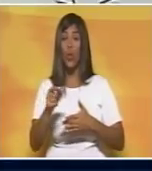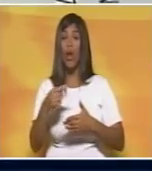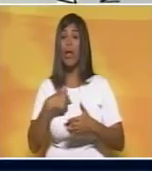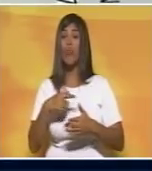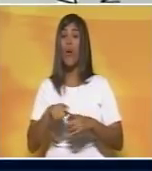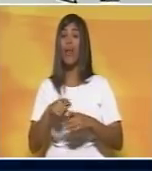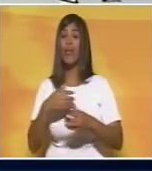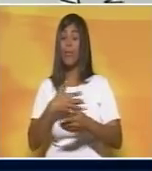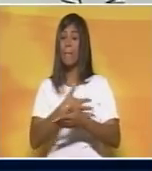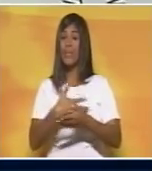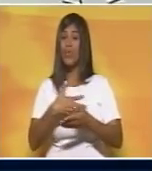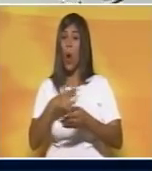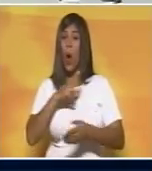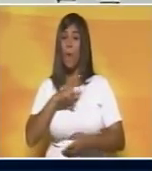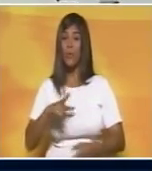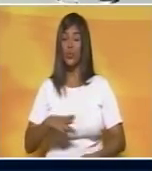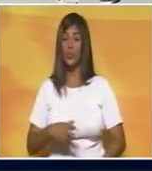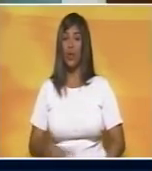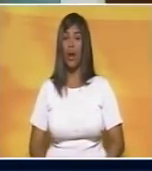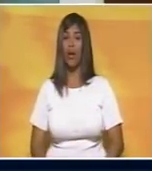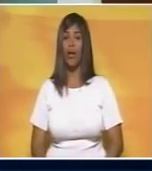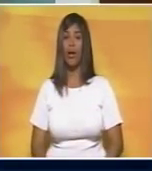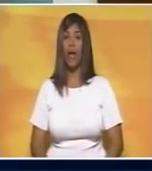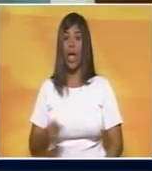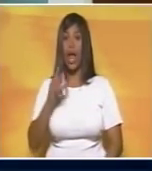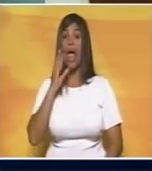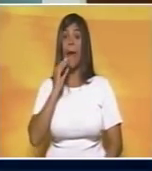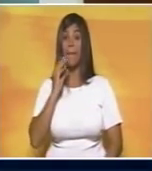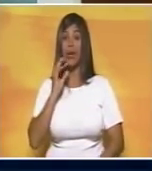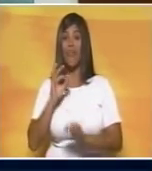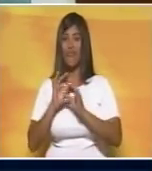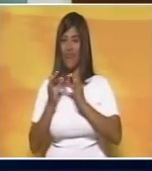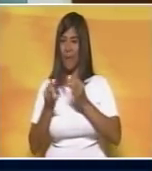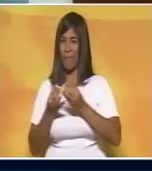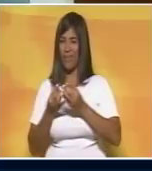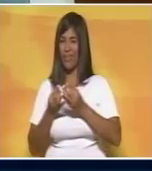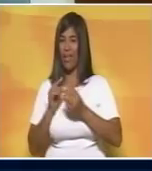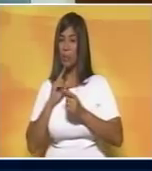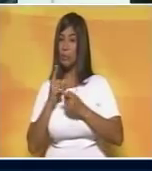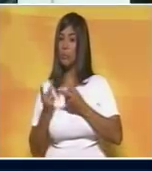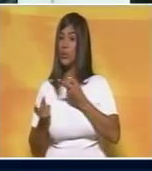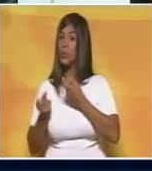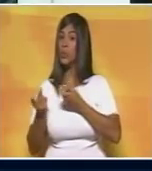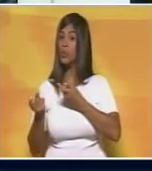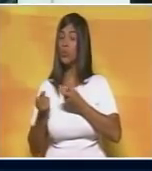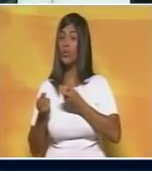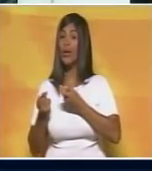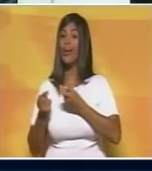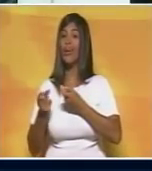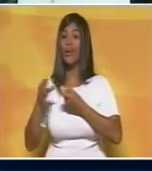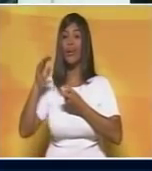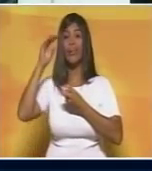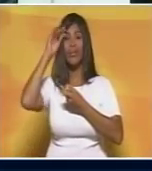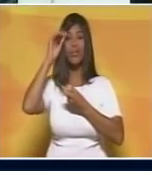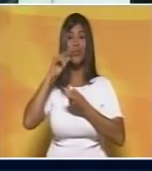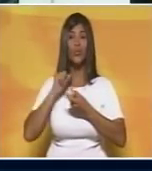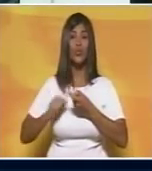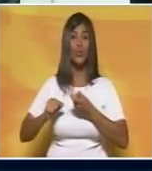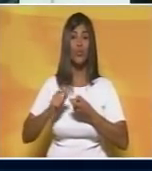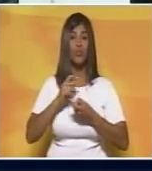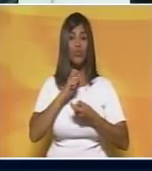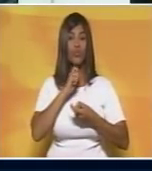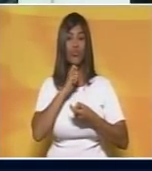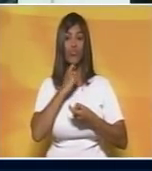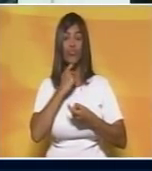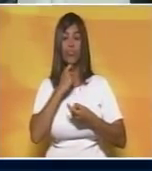recibir una herencia en Portugal. Él, como había una familiaridad, se entera de que iba a recibir este dinero y